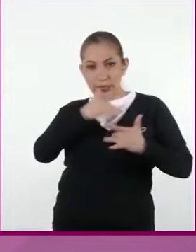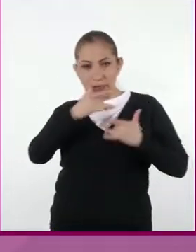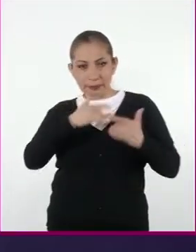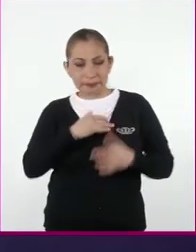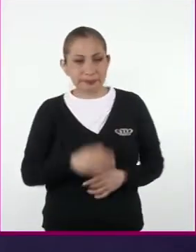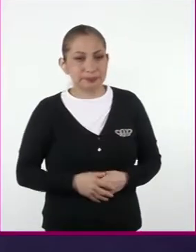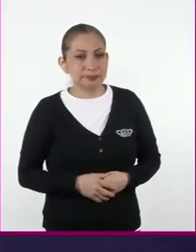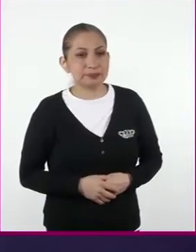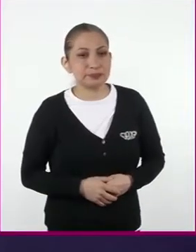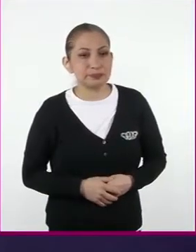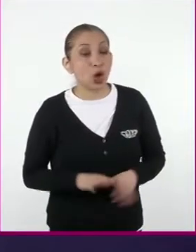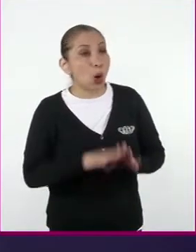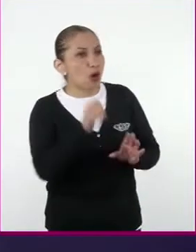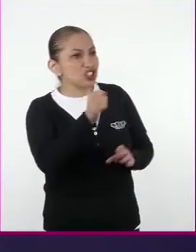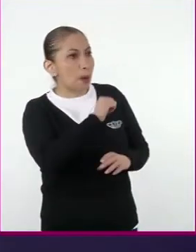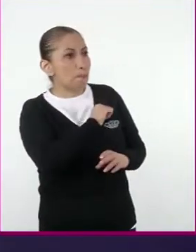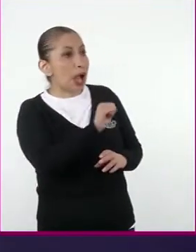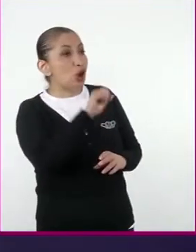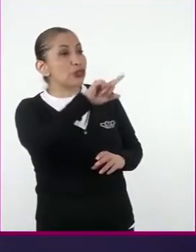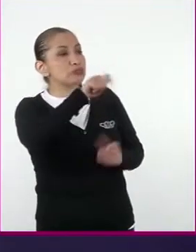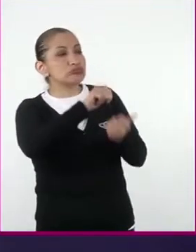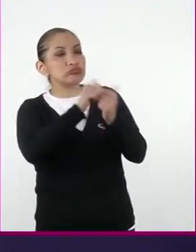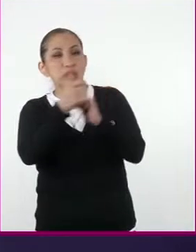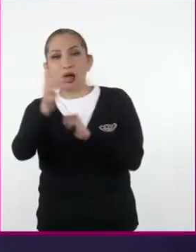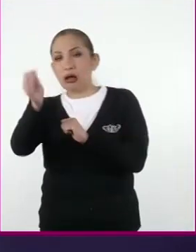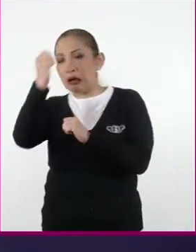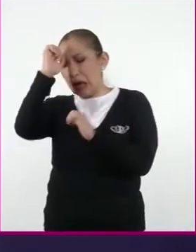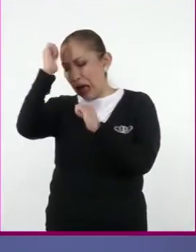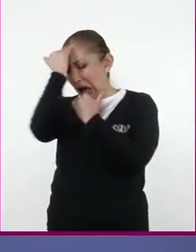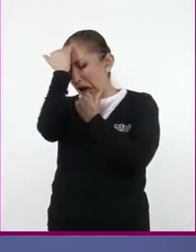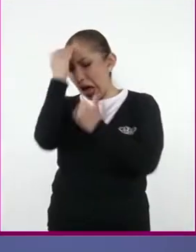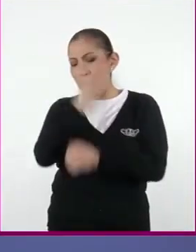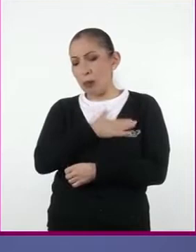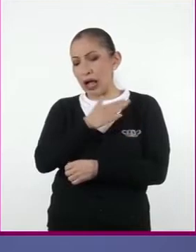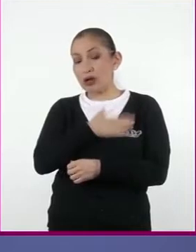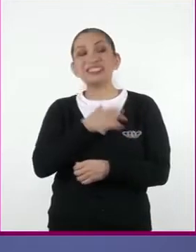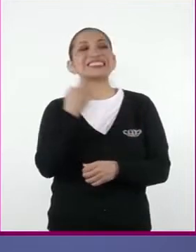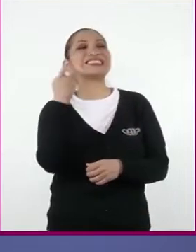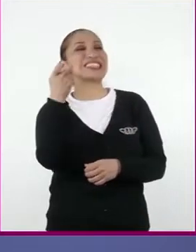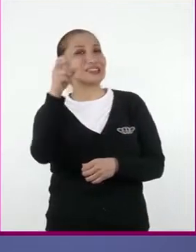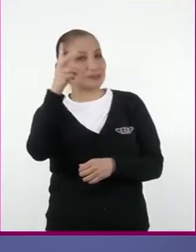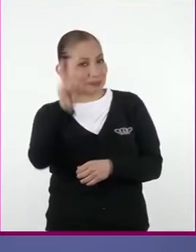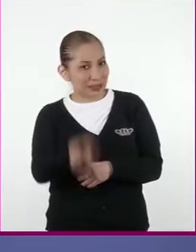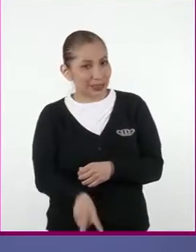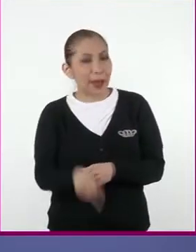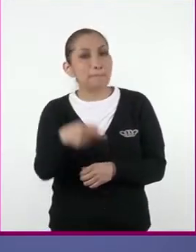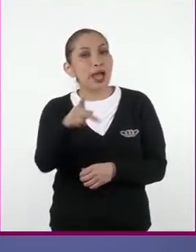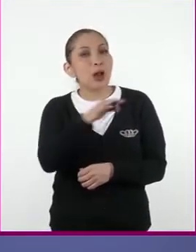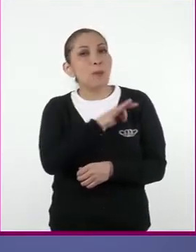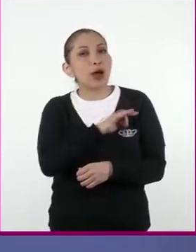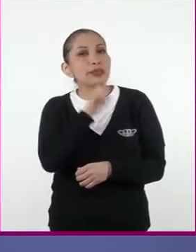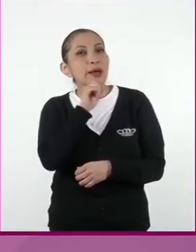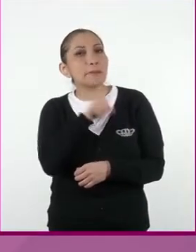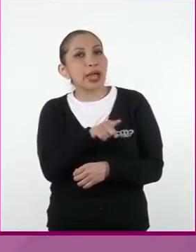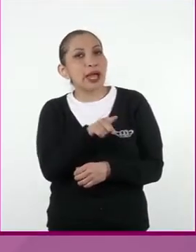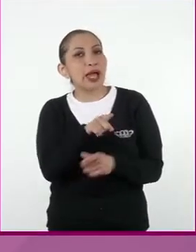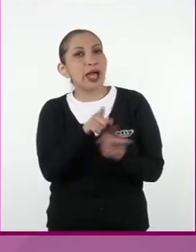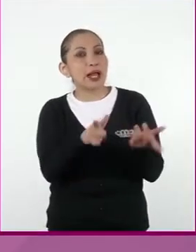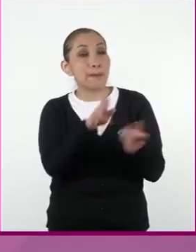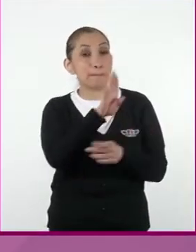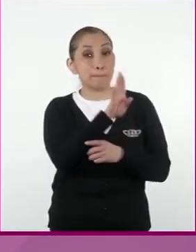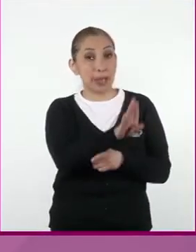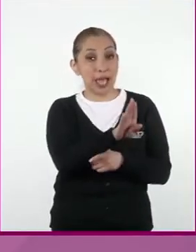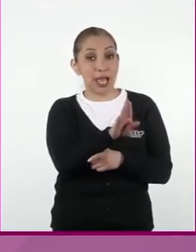sentimientos. ¿Como esos malos que se arrepienten y se vuelven buenos al final? Sí, como esos. Pero pueden también ser